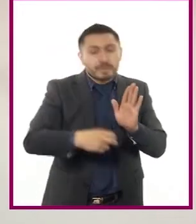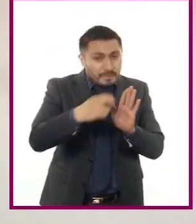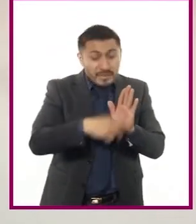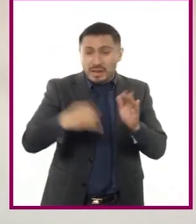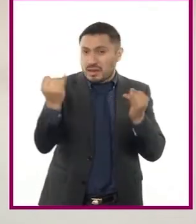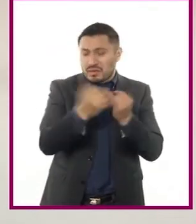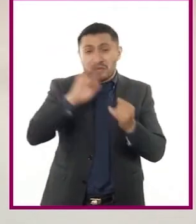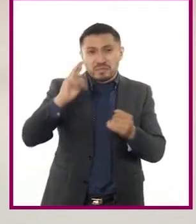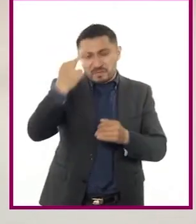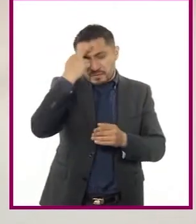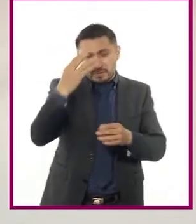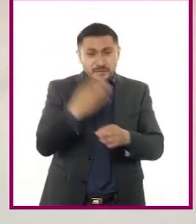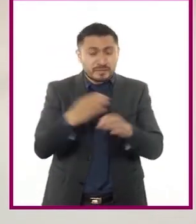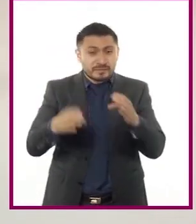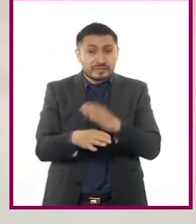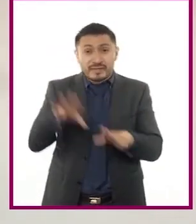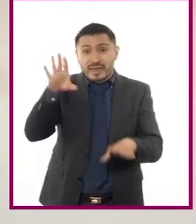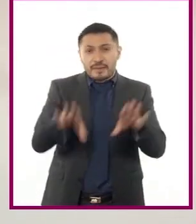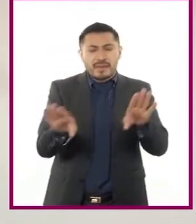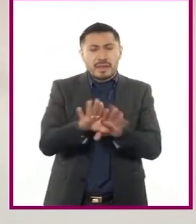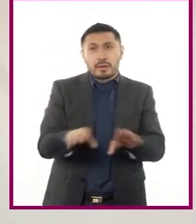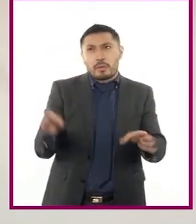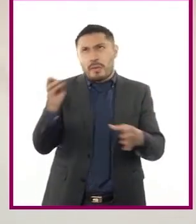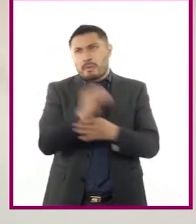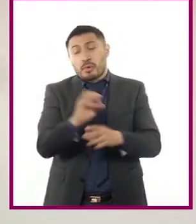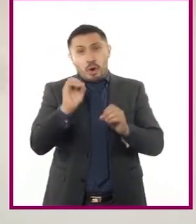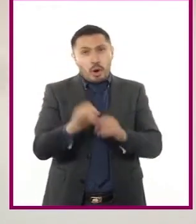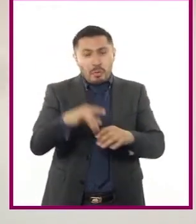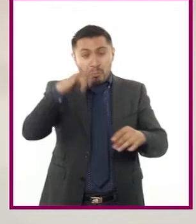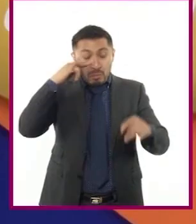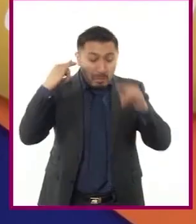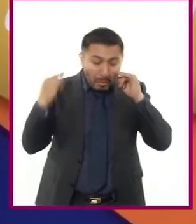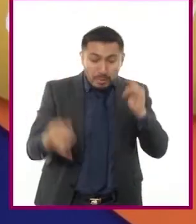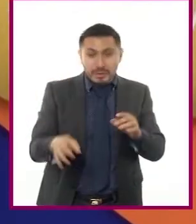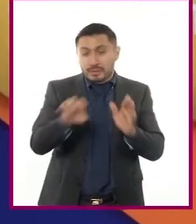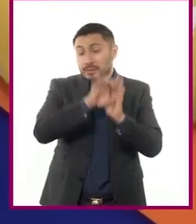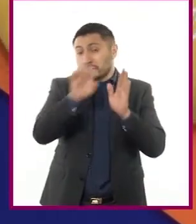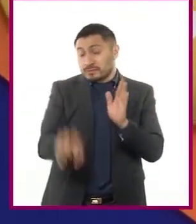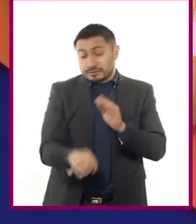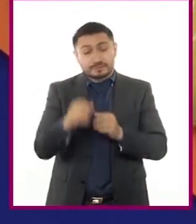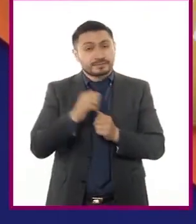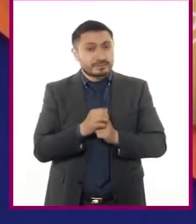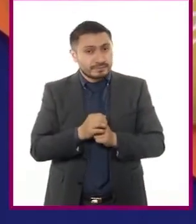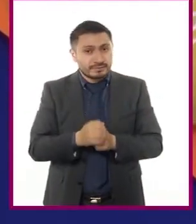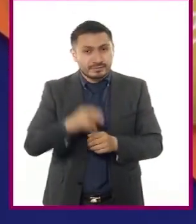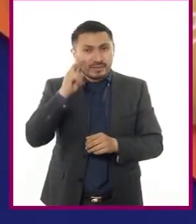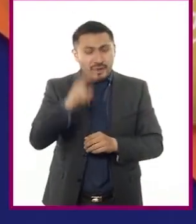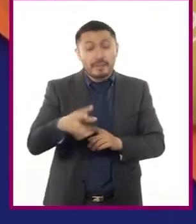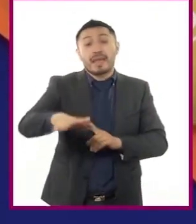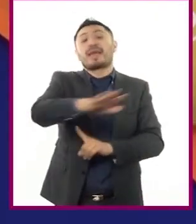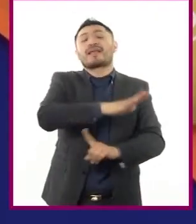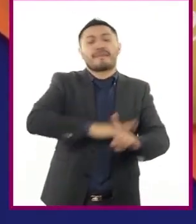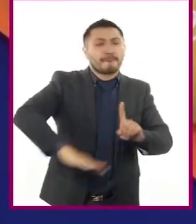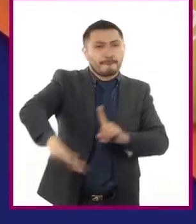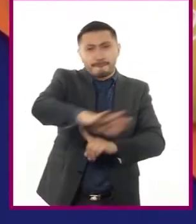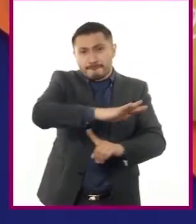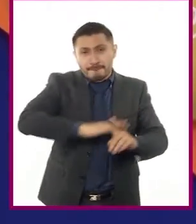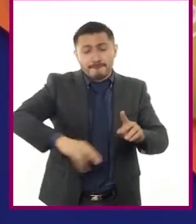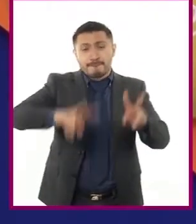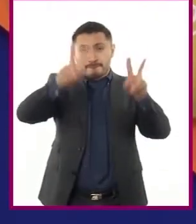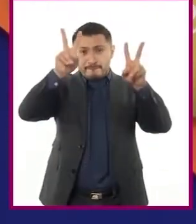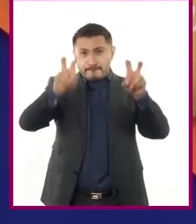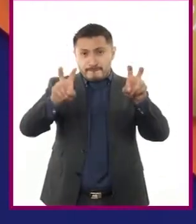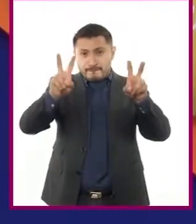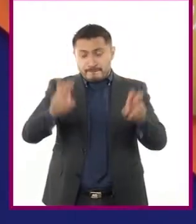a veces olvidamos cuando escribimos. Entre esos elementos, vimos la contextualización del